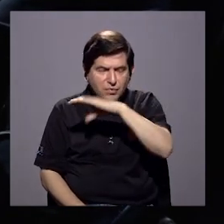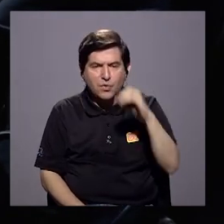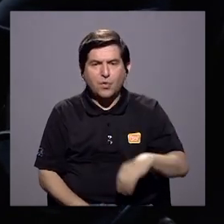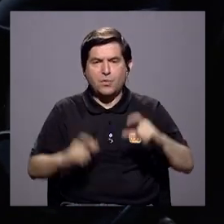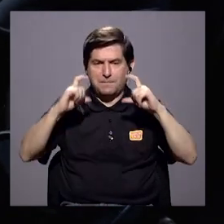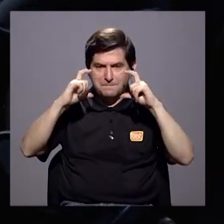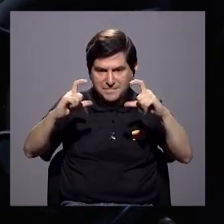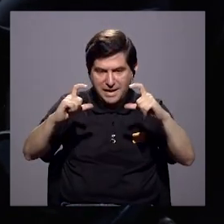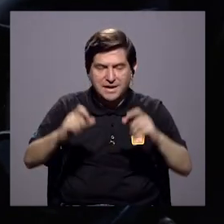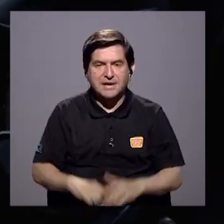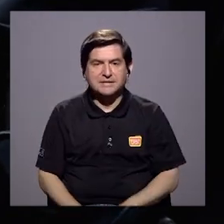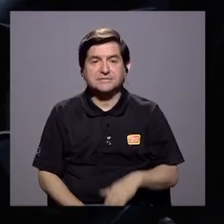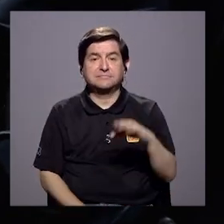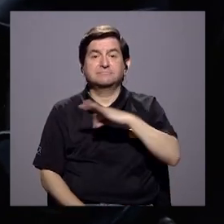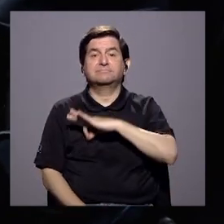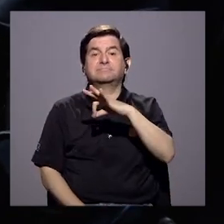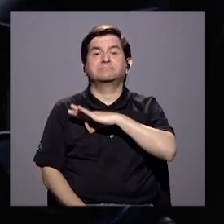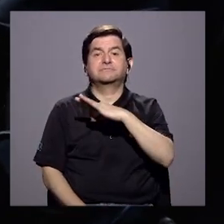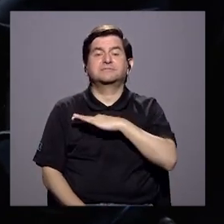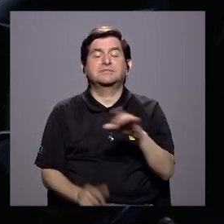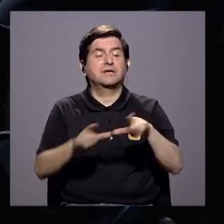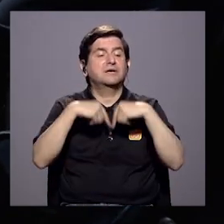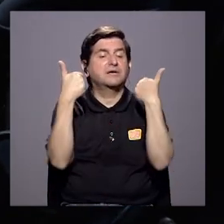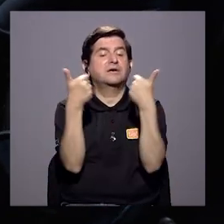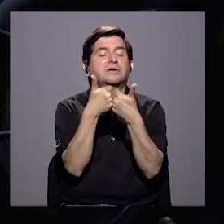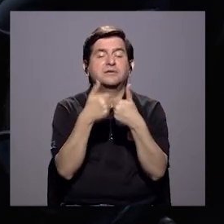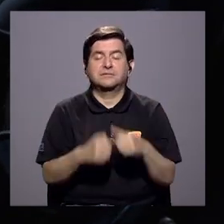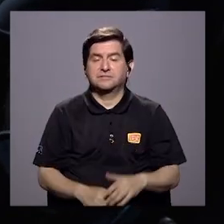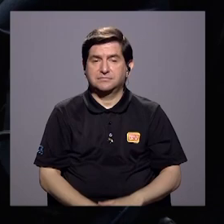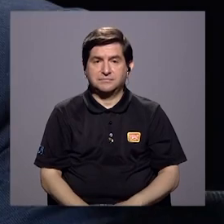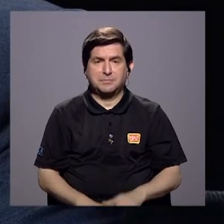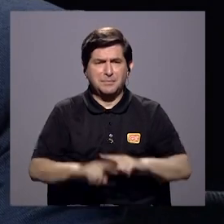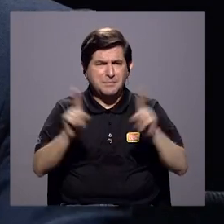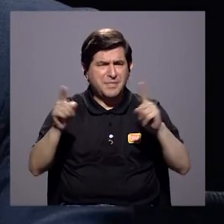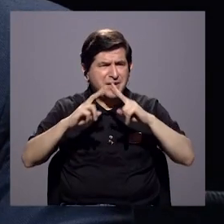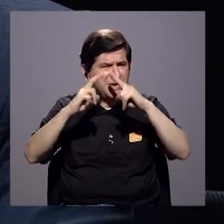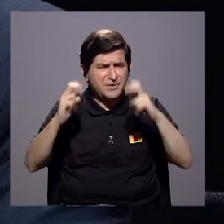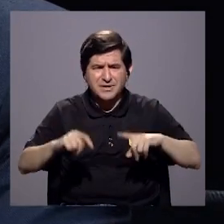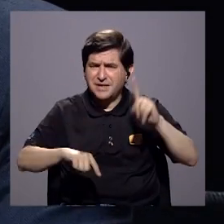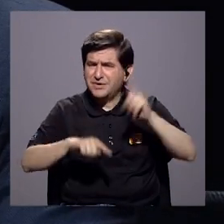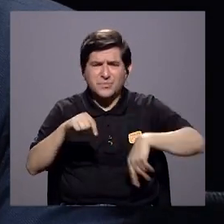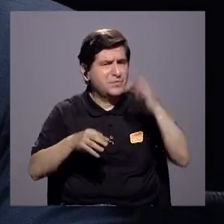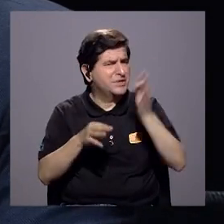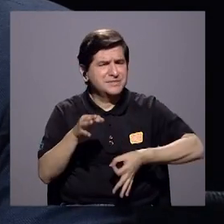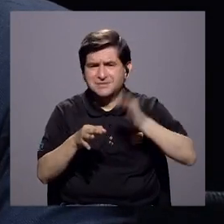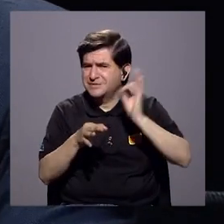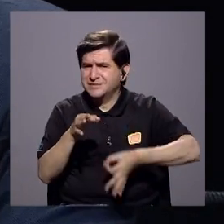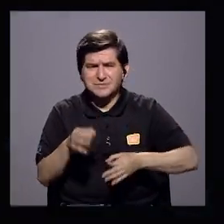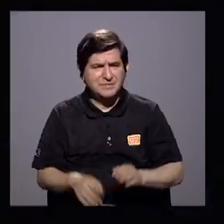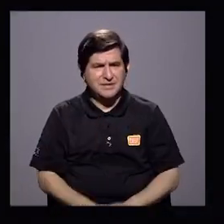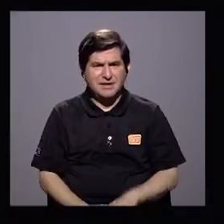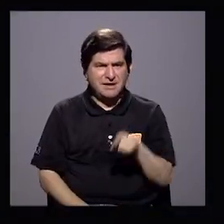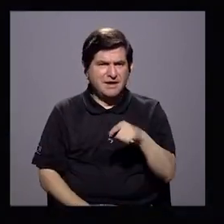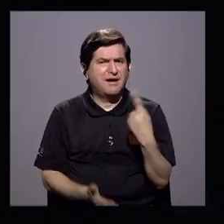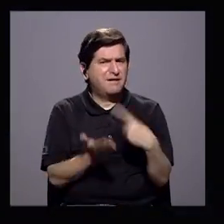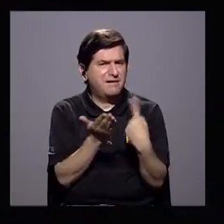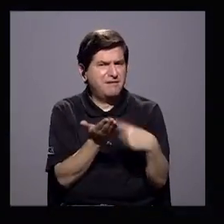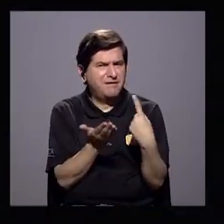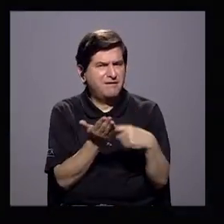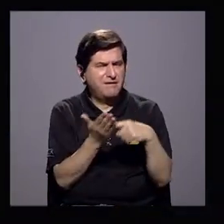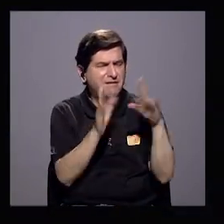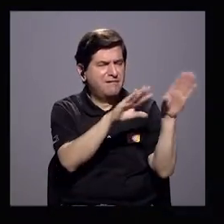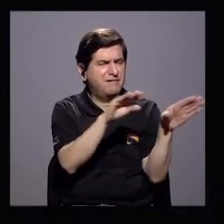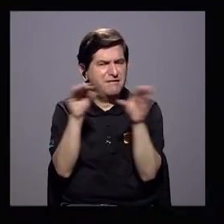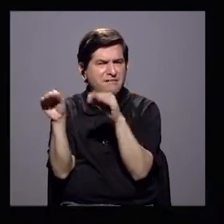placas le podría traer muchos beneficios a la colectividad y punto pero es que el análisis nunca puede ser tan simple ahora ahí entran muchos debates